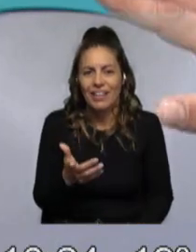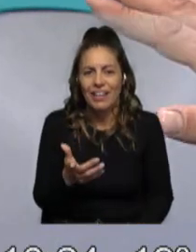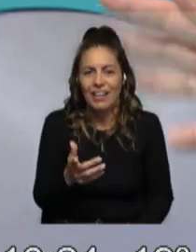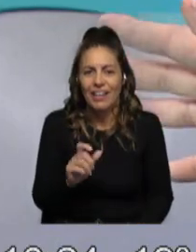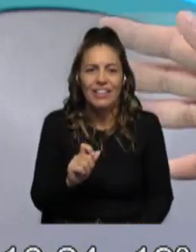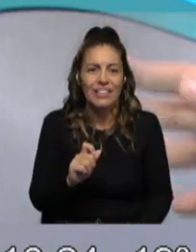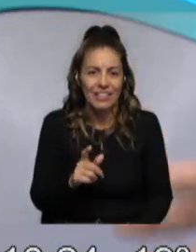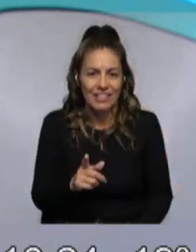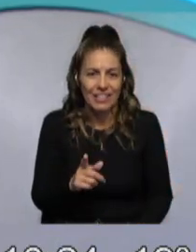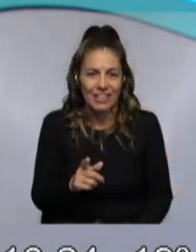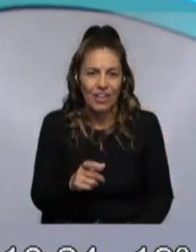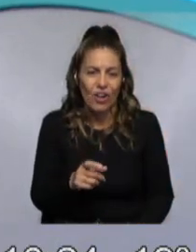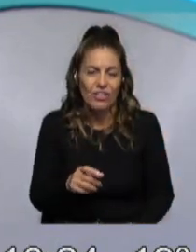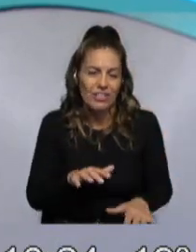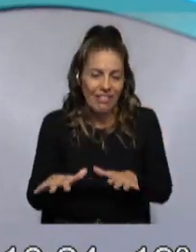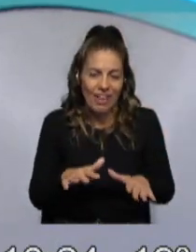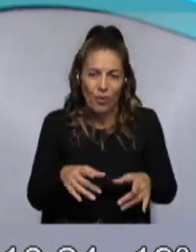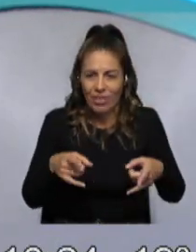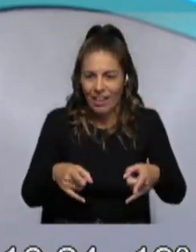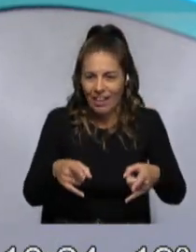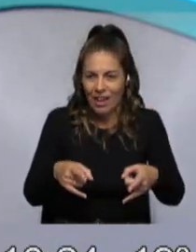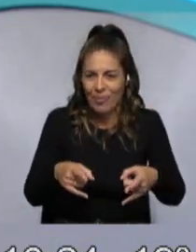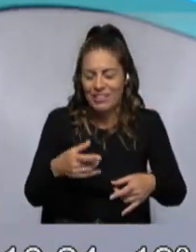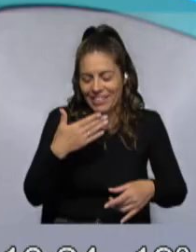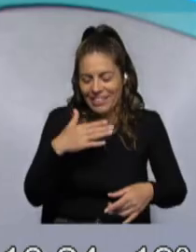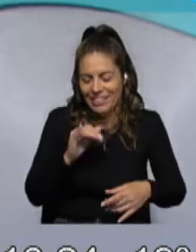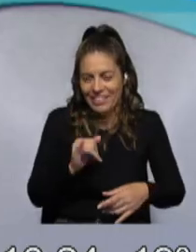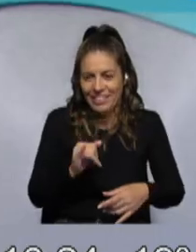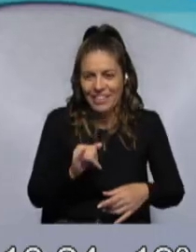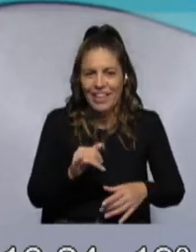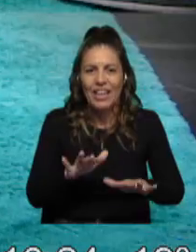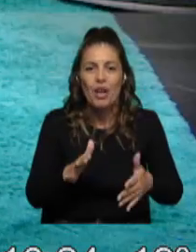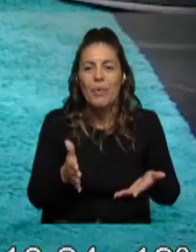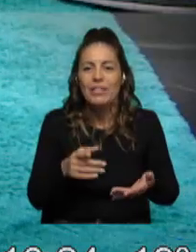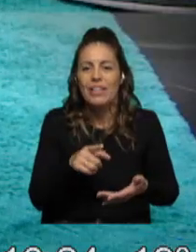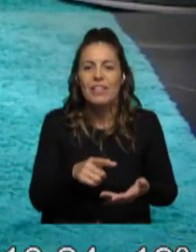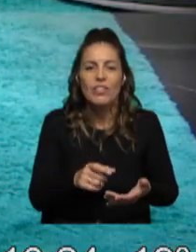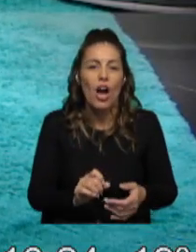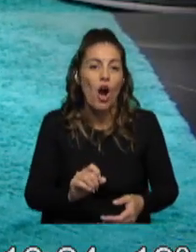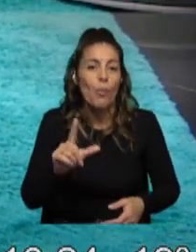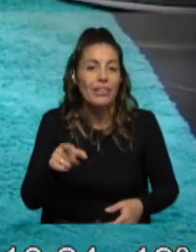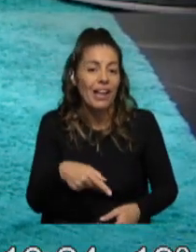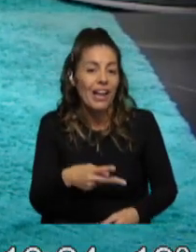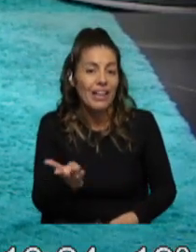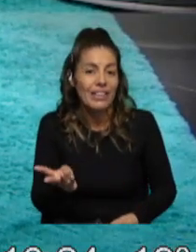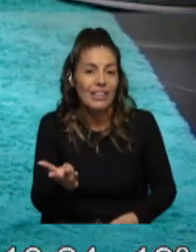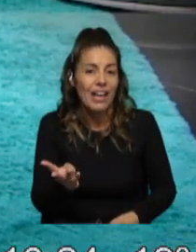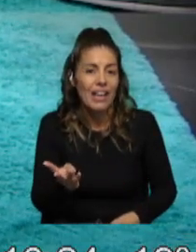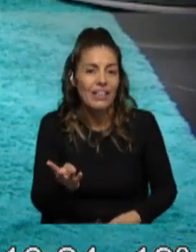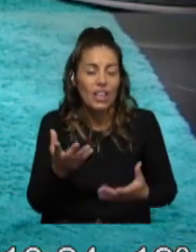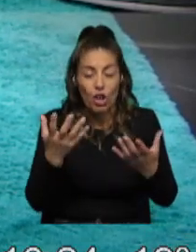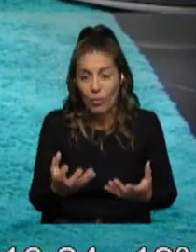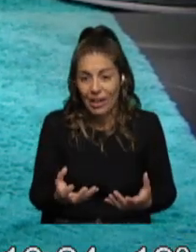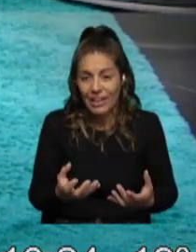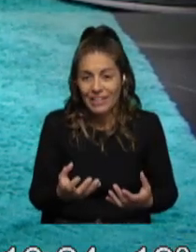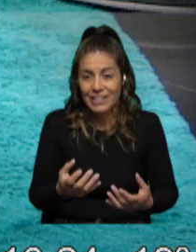ya se entendió, Fita. Se entendió. Pero Dios, en ese caso, capaz que lo que tendría que. O aumentar la frecuencia de lo que vos querés que el gato se acostumbre.